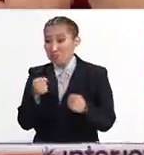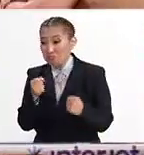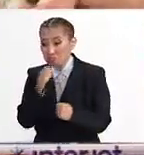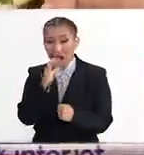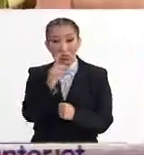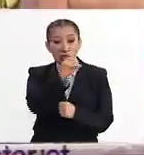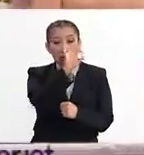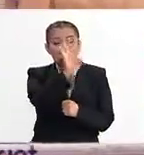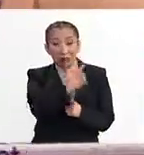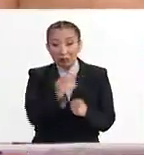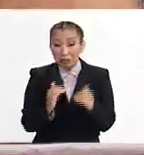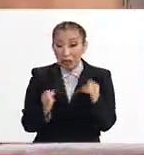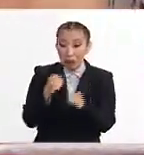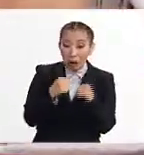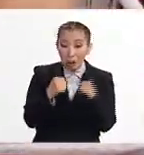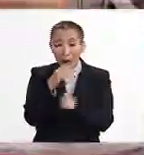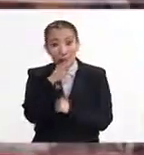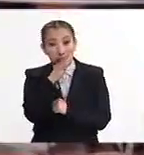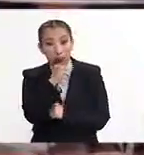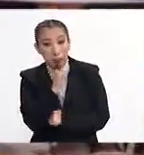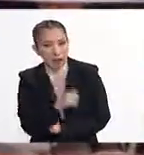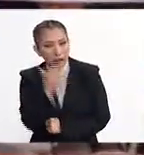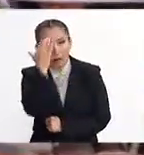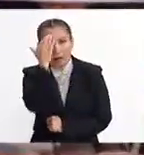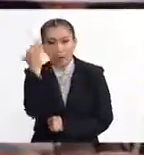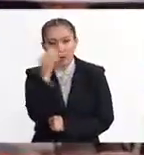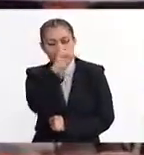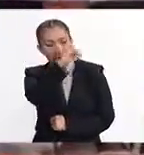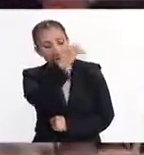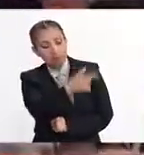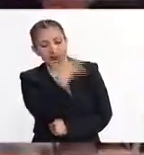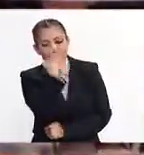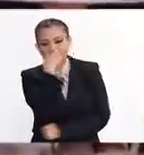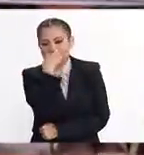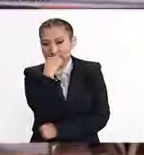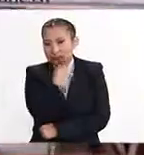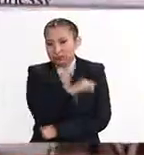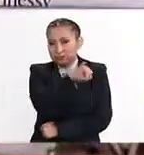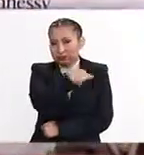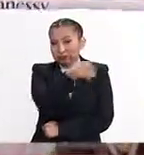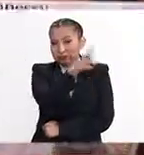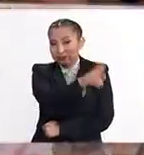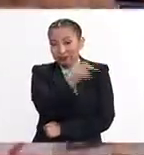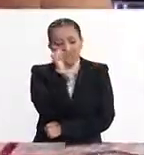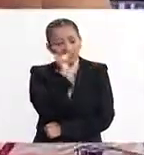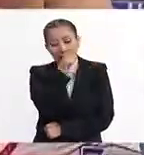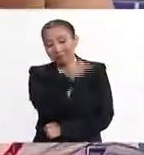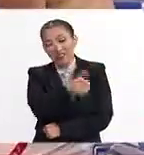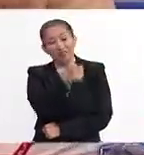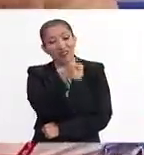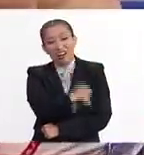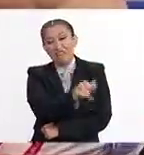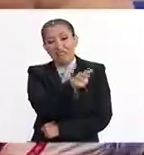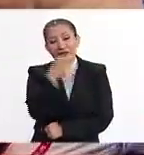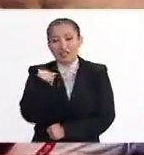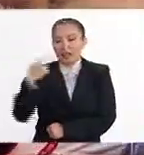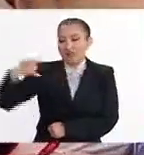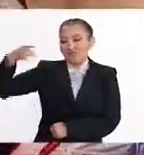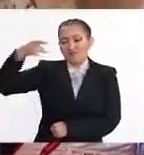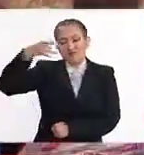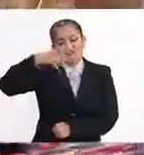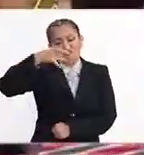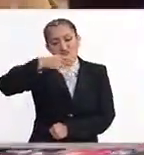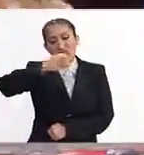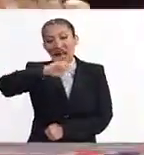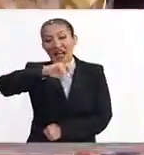el 30% de sus golpes. Terrible, una imagen tristísima del Junior. Siempre fue totalmente dominado por